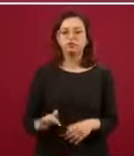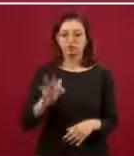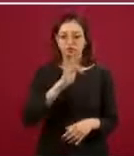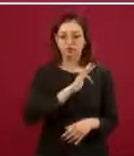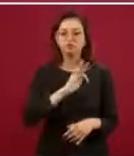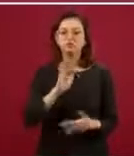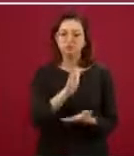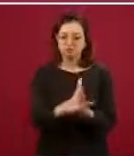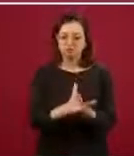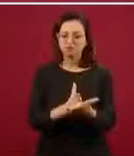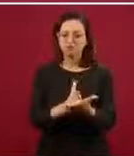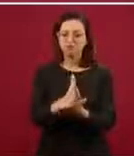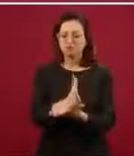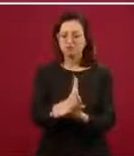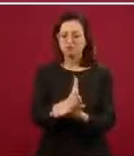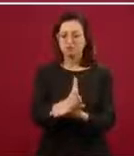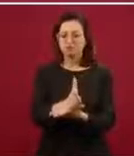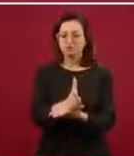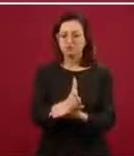intervención, tienen